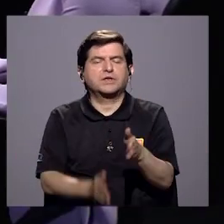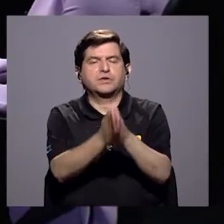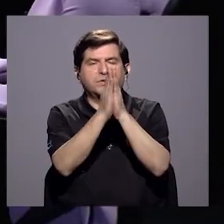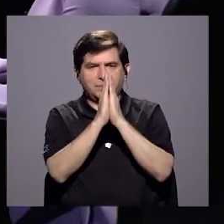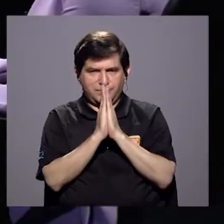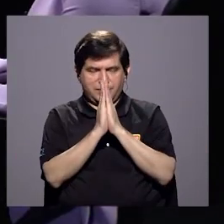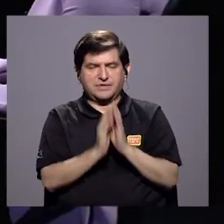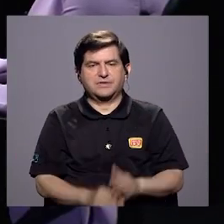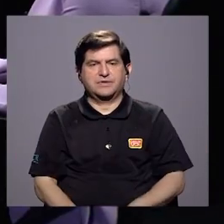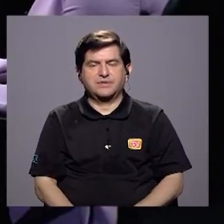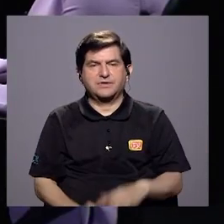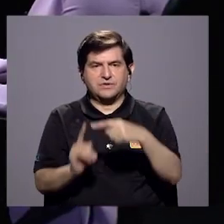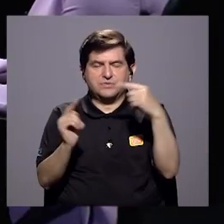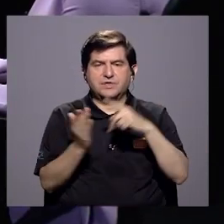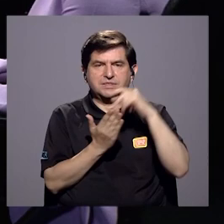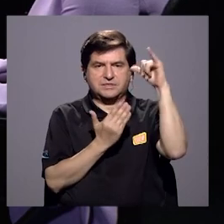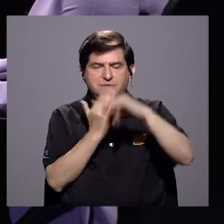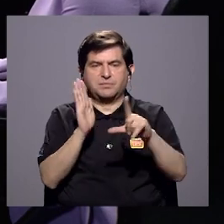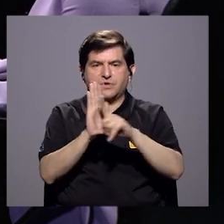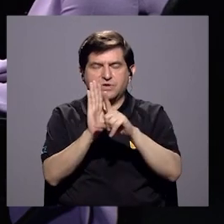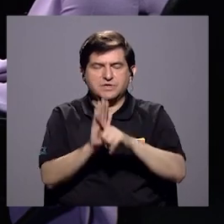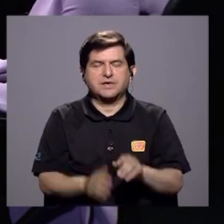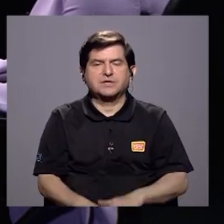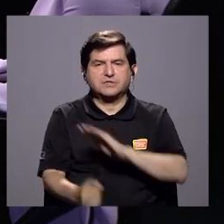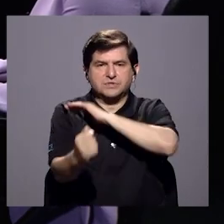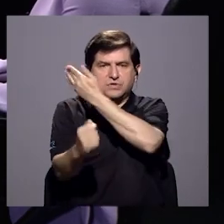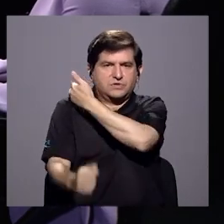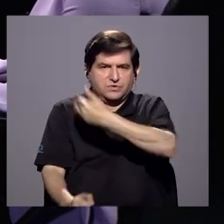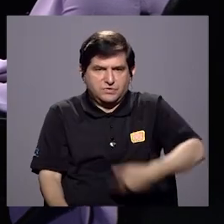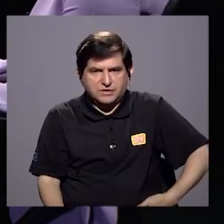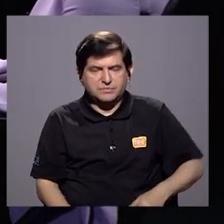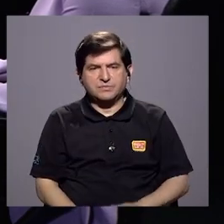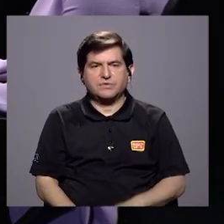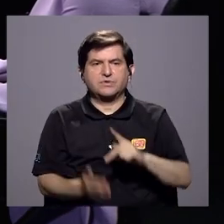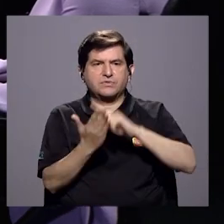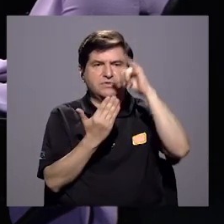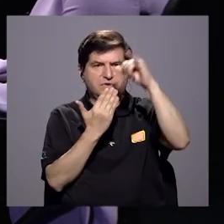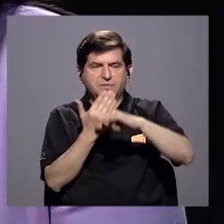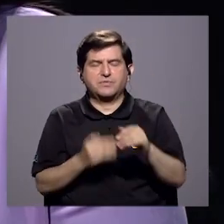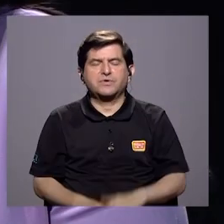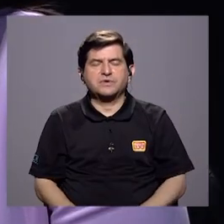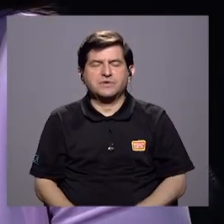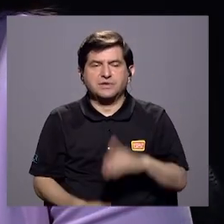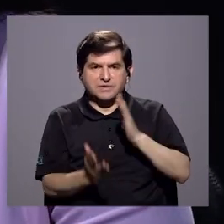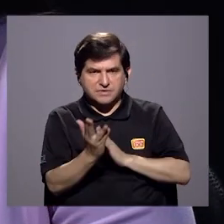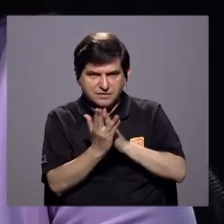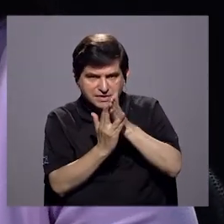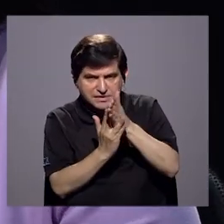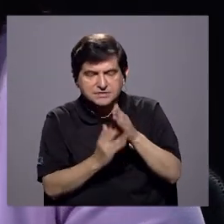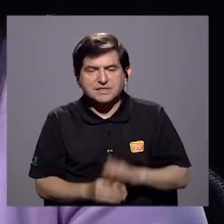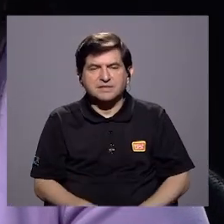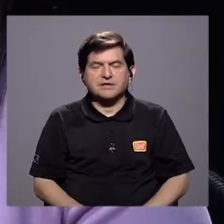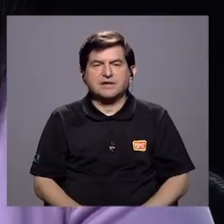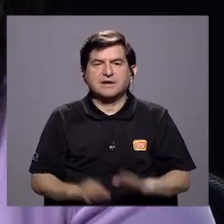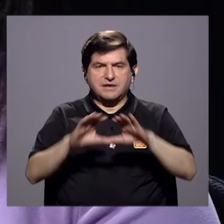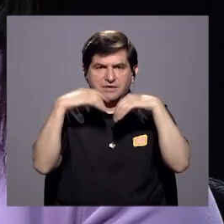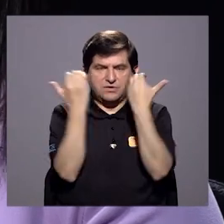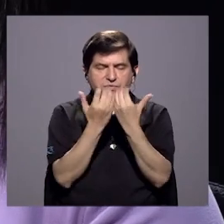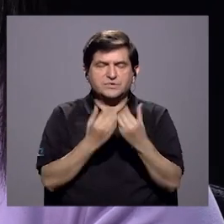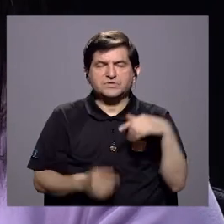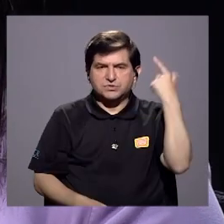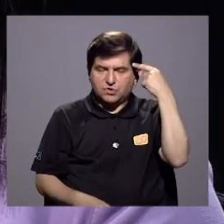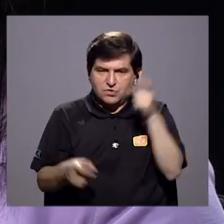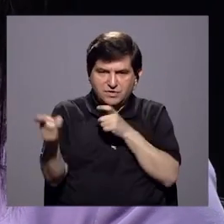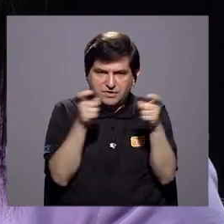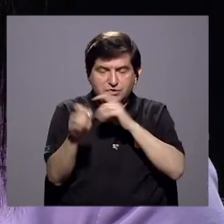a partir de la presentación del proyecto de ley del Ejecutivo, que fue un proyecto que entró a la Comisión de Gobierno y Administración, donde absolutamente